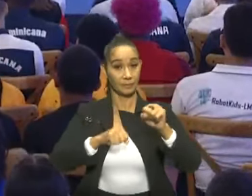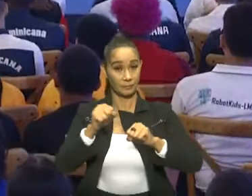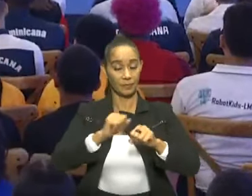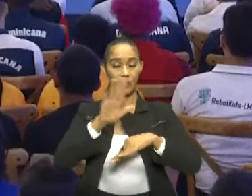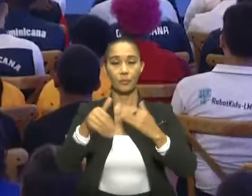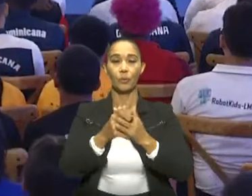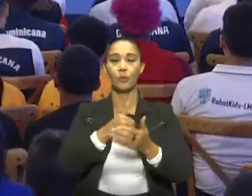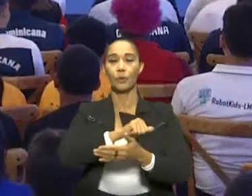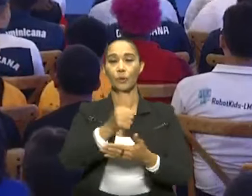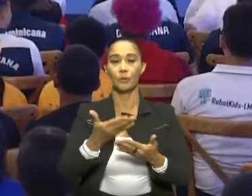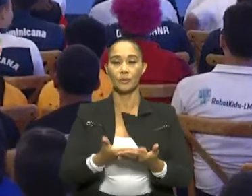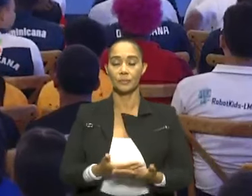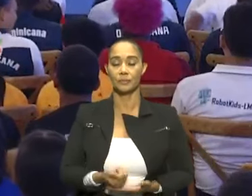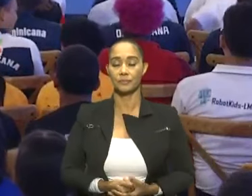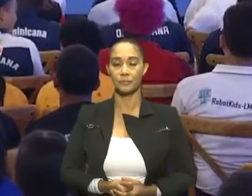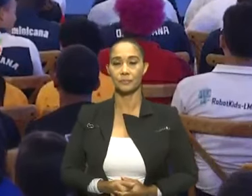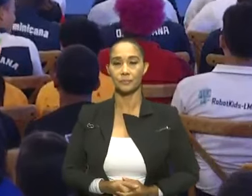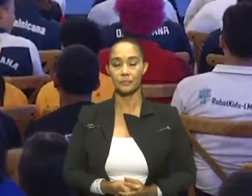entre otros.